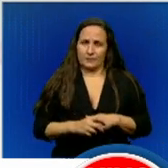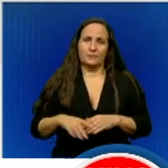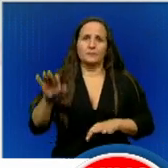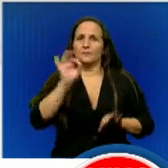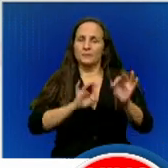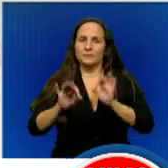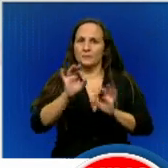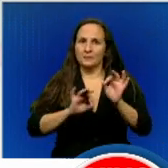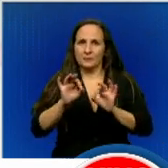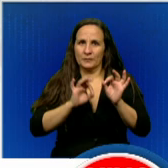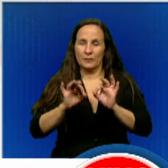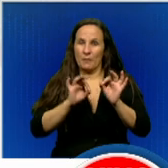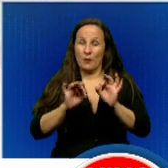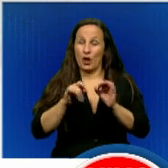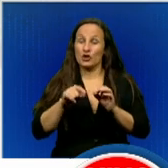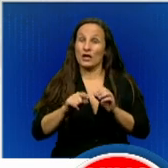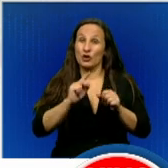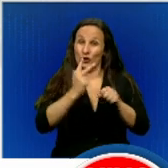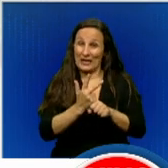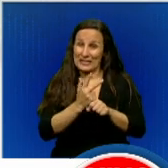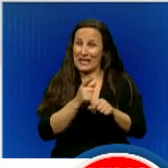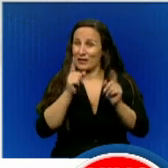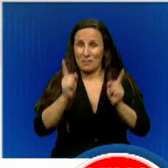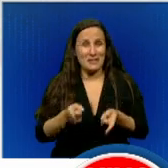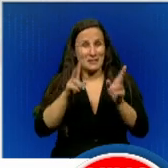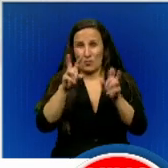tercero en el mismo año sobre el mismo tema